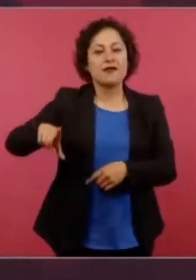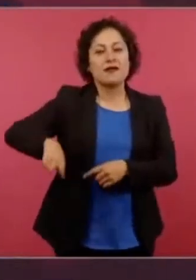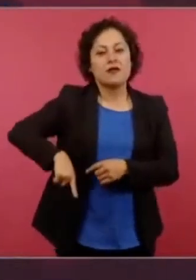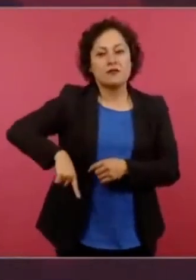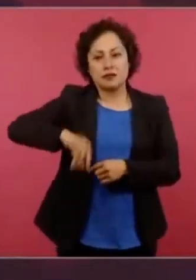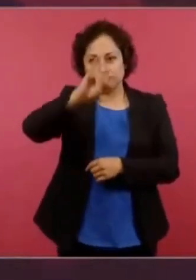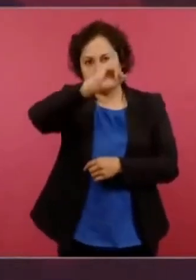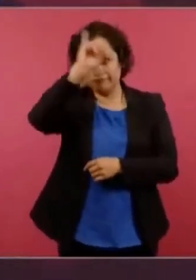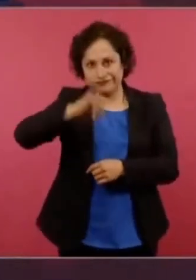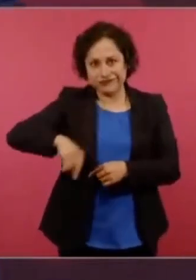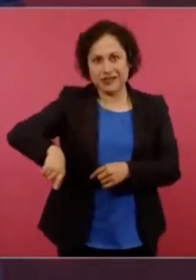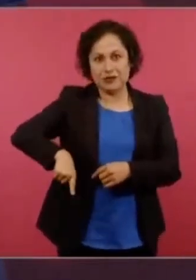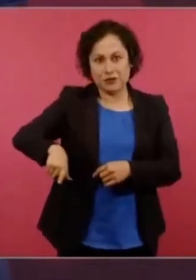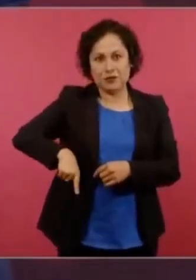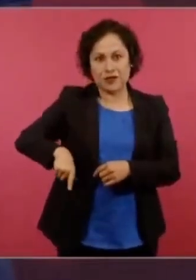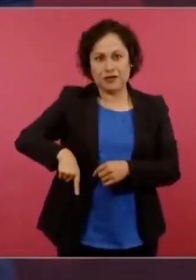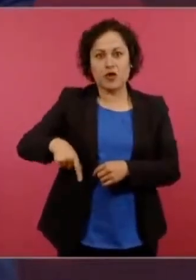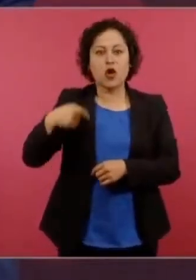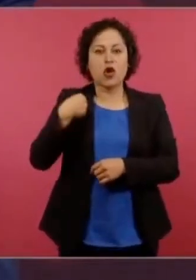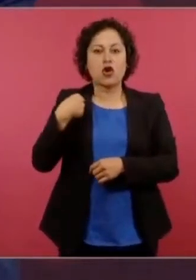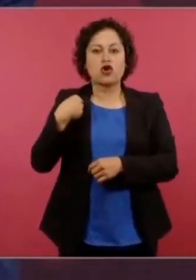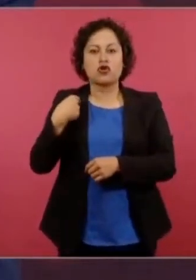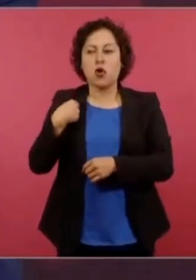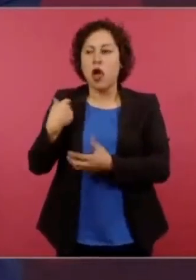de la Suprema Corte, ¿no?